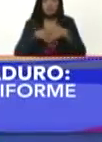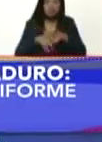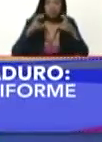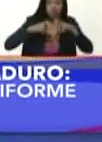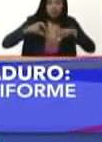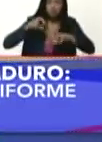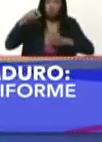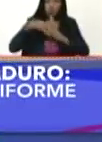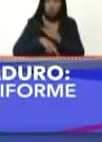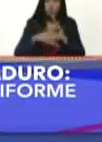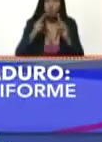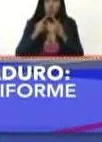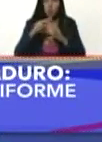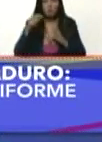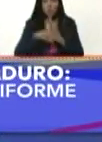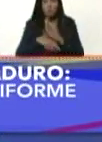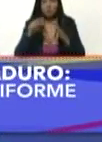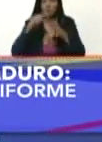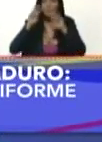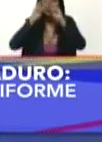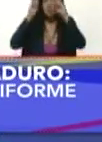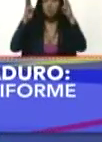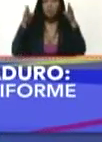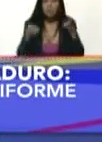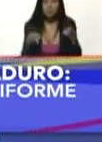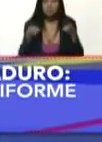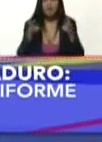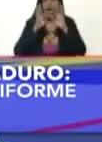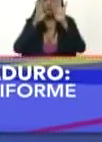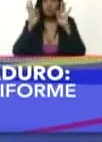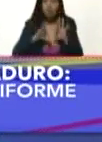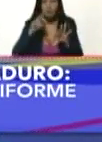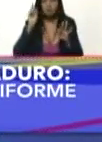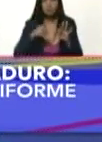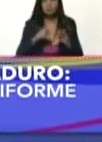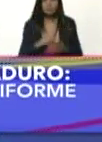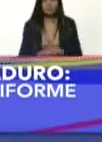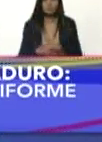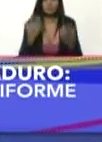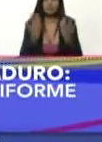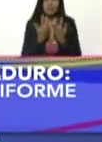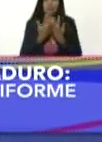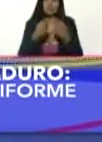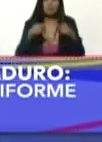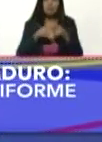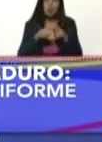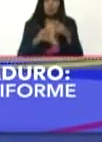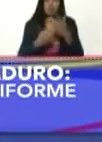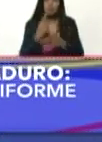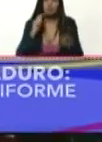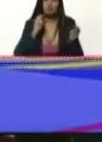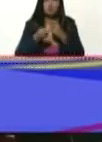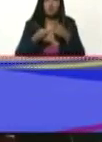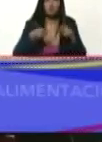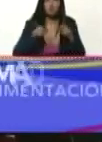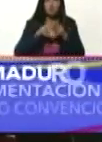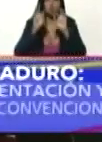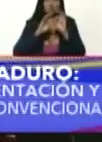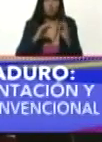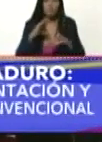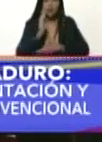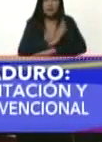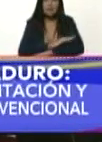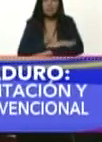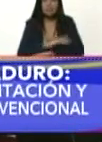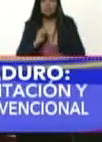conozcan a fondo las modalidades, las formas de la guerra multiforme, multidimensional, de carácter